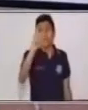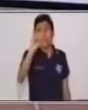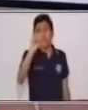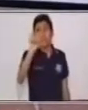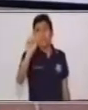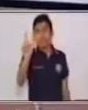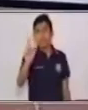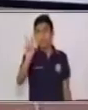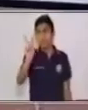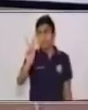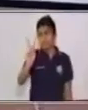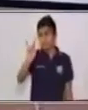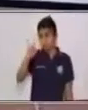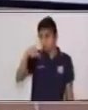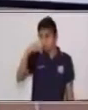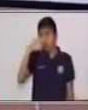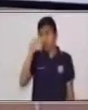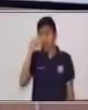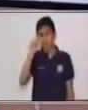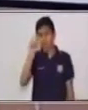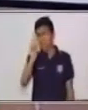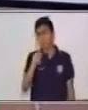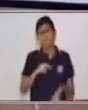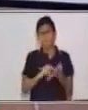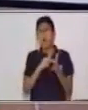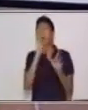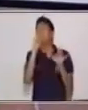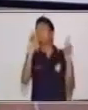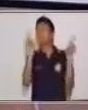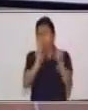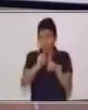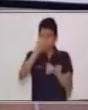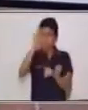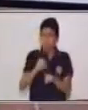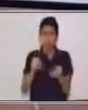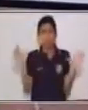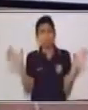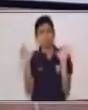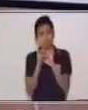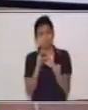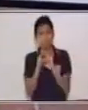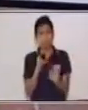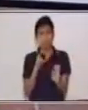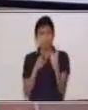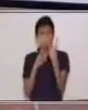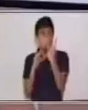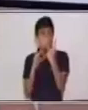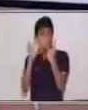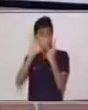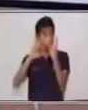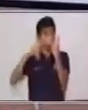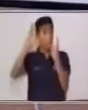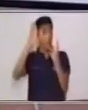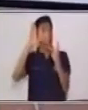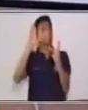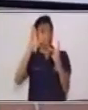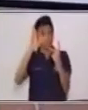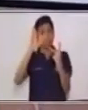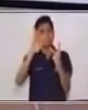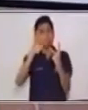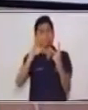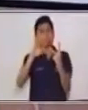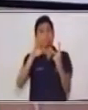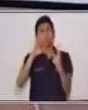una alternancia entre las dos proposiciones. Permiten la elección entre dos o más opciones.